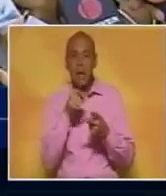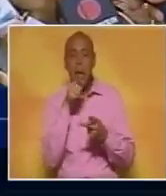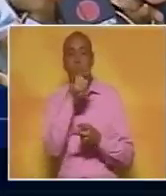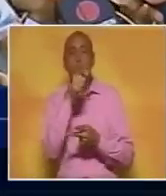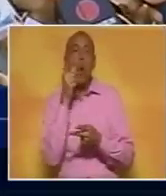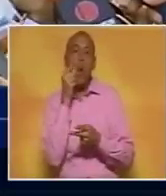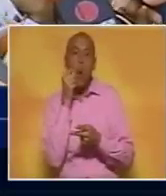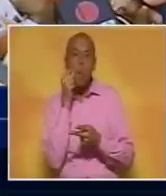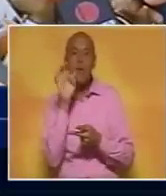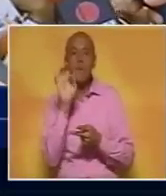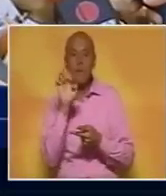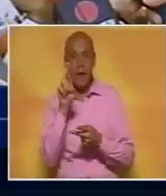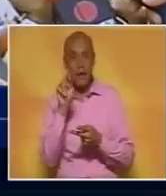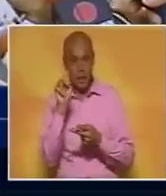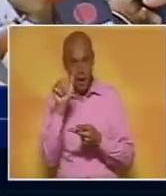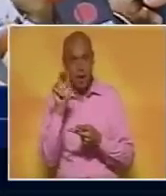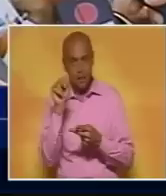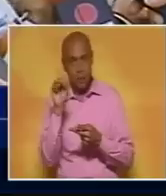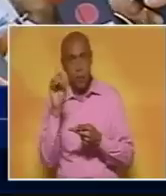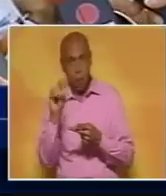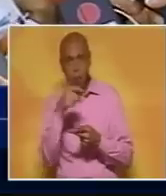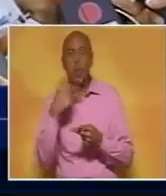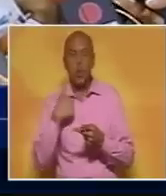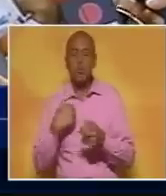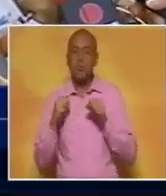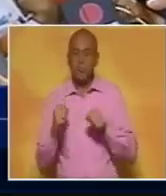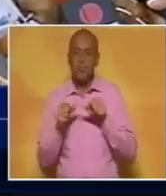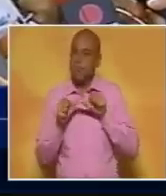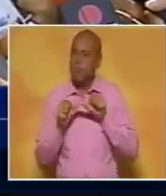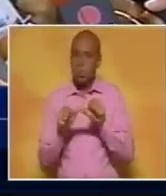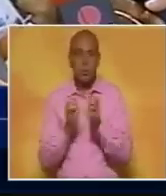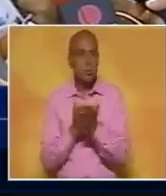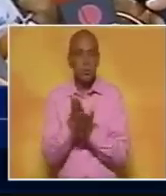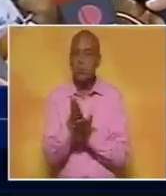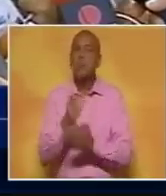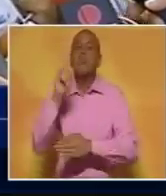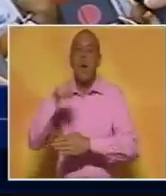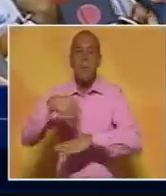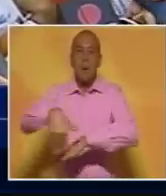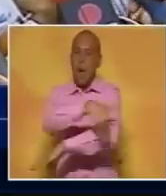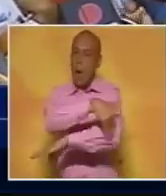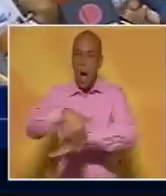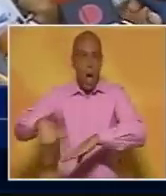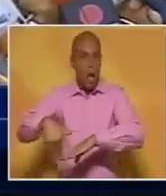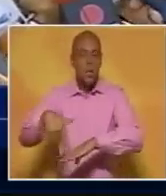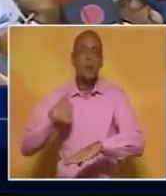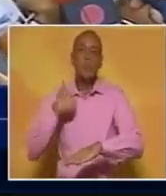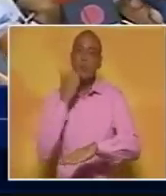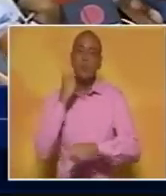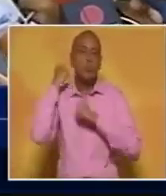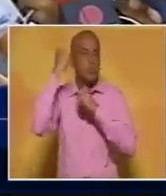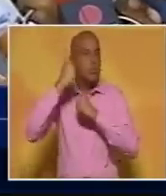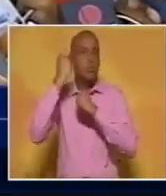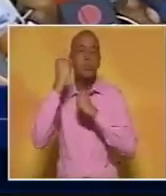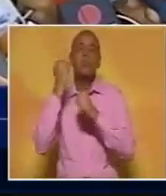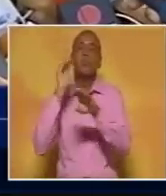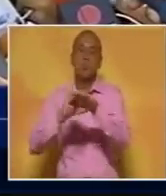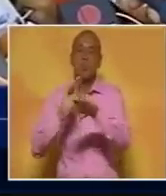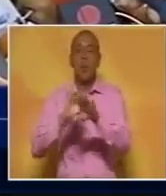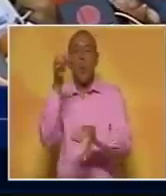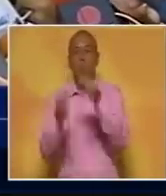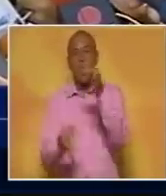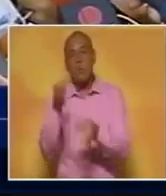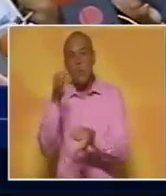luchó Fernando. Aquí seguimos firmes, de pie, no solamente desde el Parlamento, sino en las calles de Venezuela para hacer justicia, pero sobre todo para recuperar